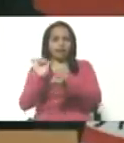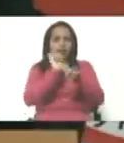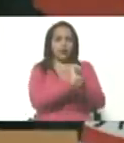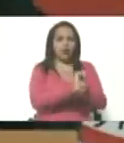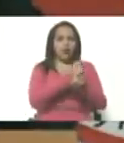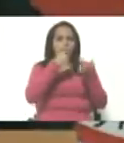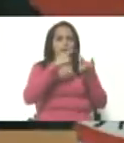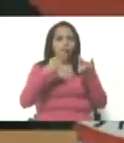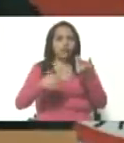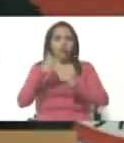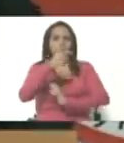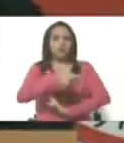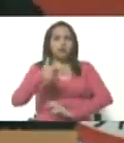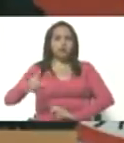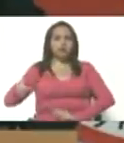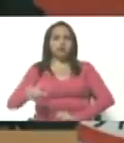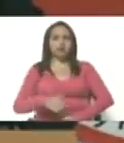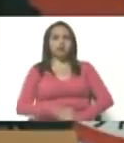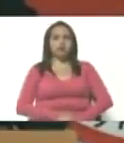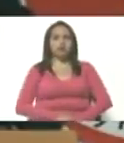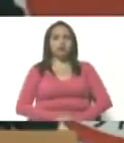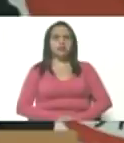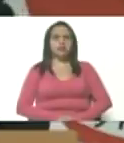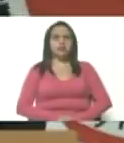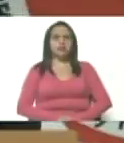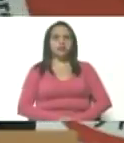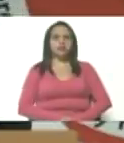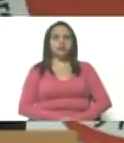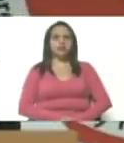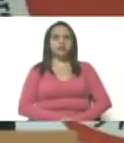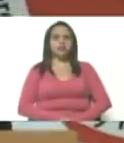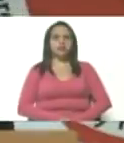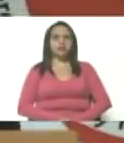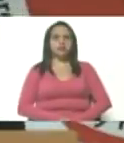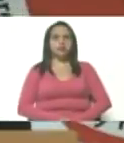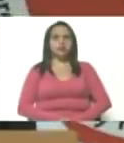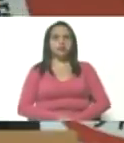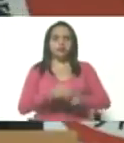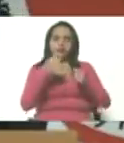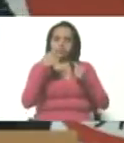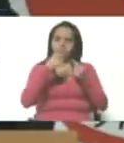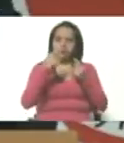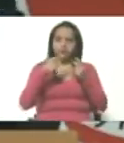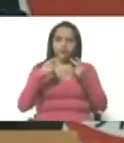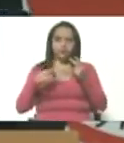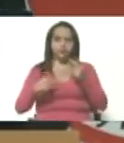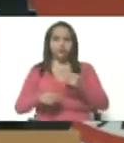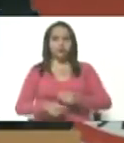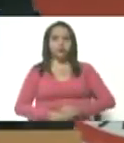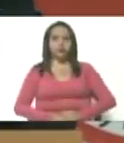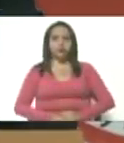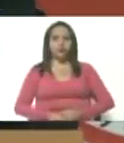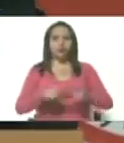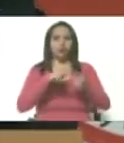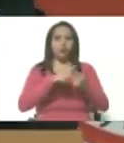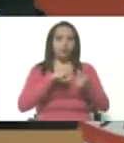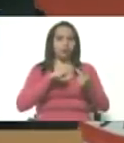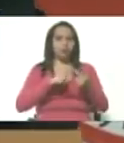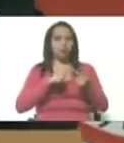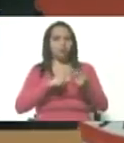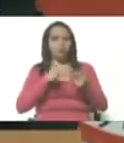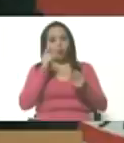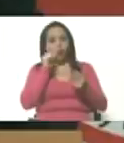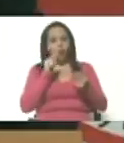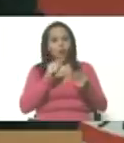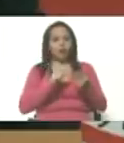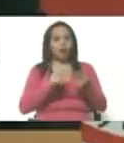de Ambrosio, Jesús Antonio Blanco Goitía, Khalil Ali Masu, Robert